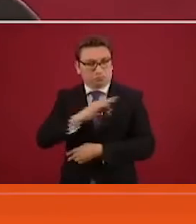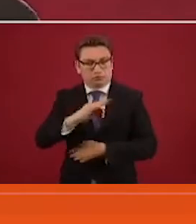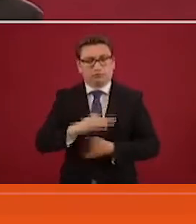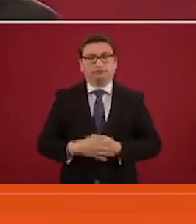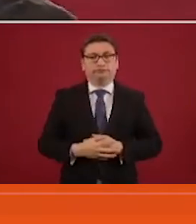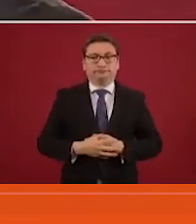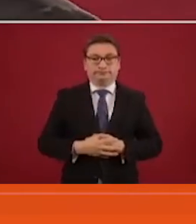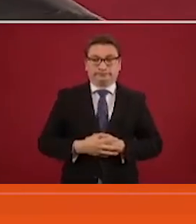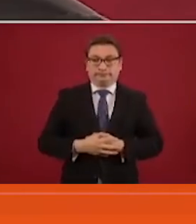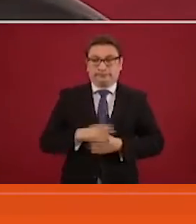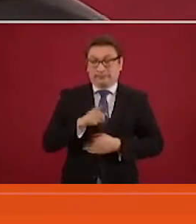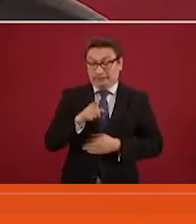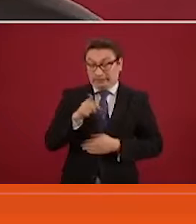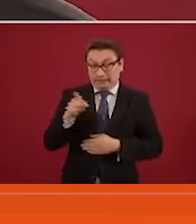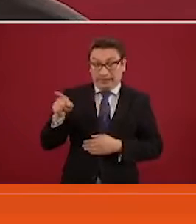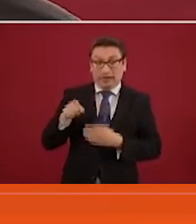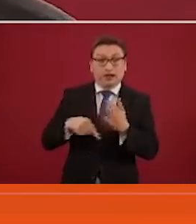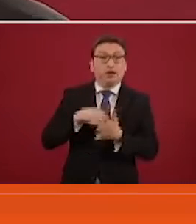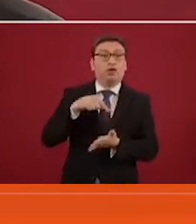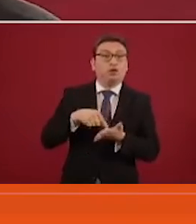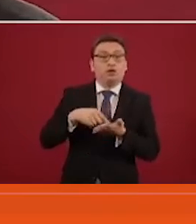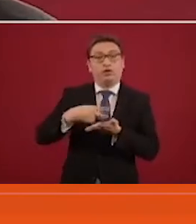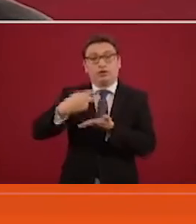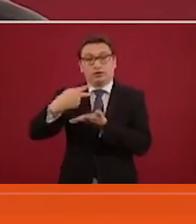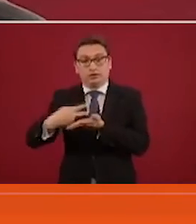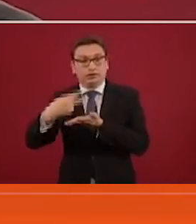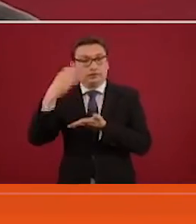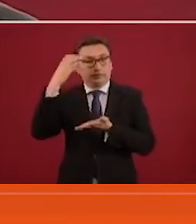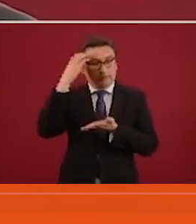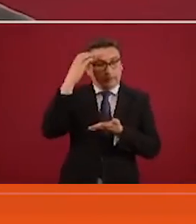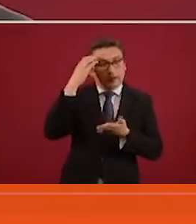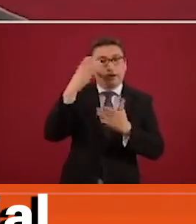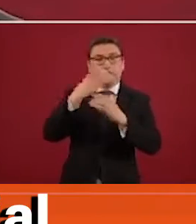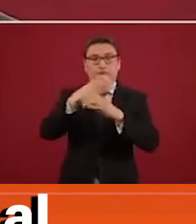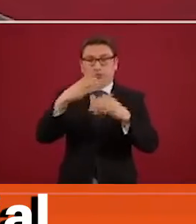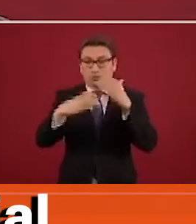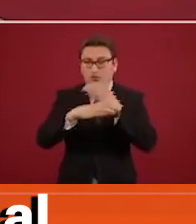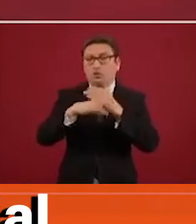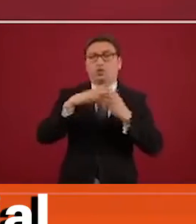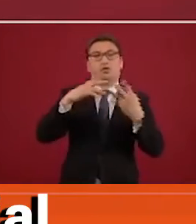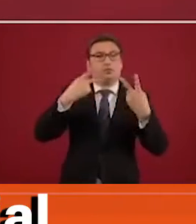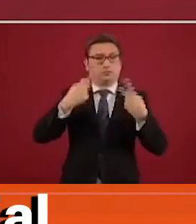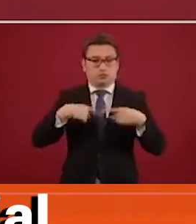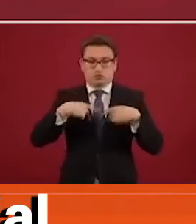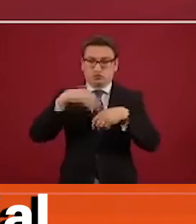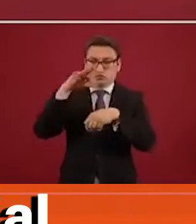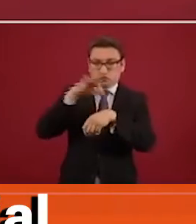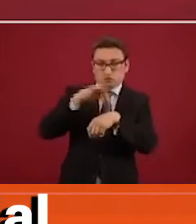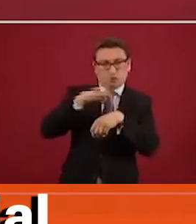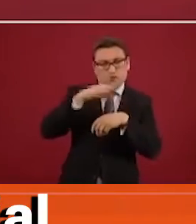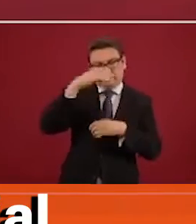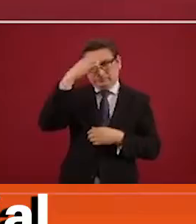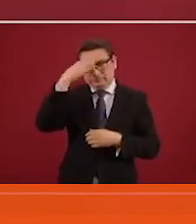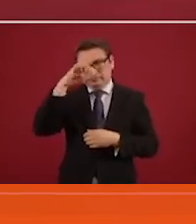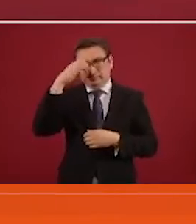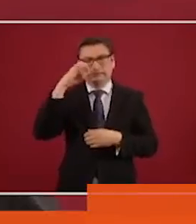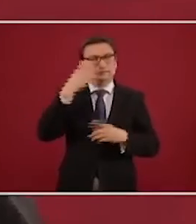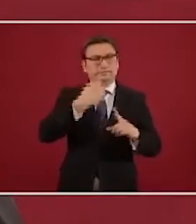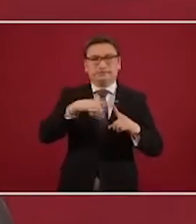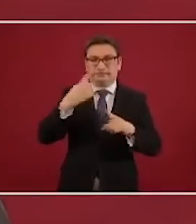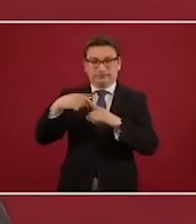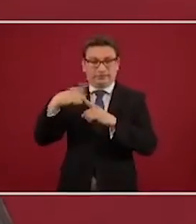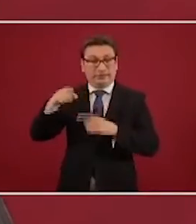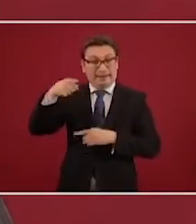y que todas las camas, instalaciones, especialistas, médicos del sector